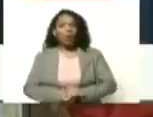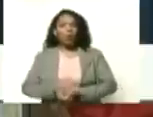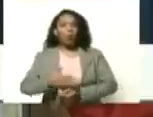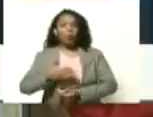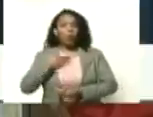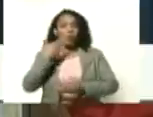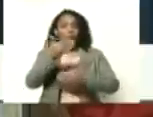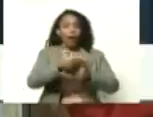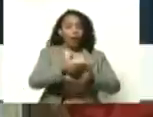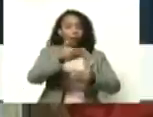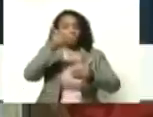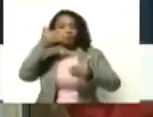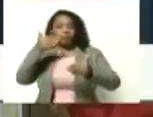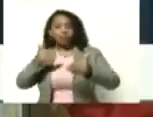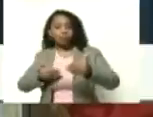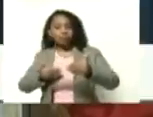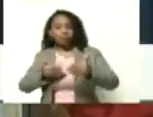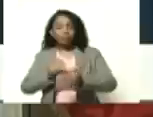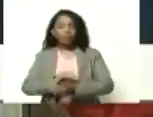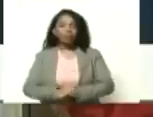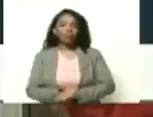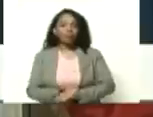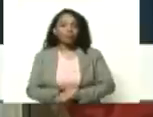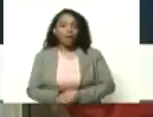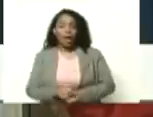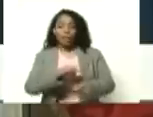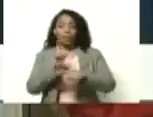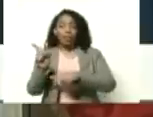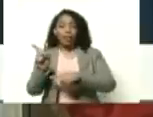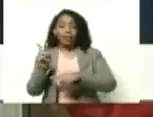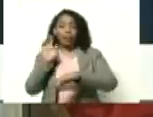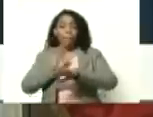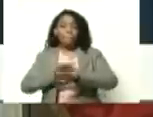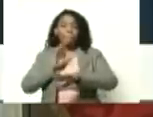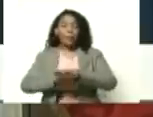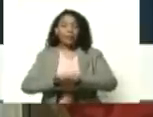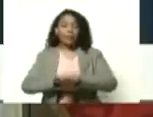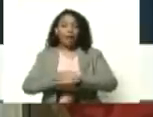detrás de este abominable crimen